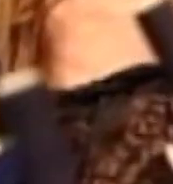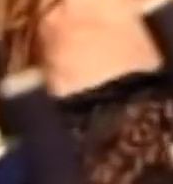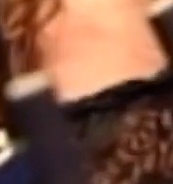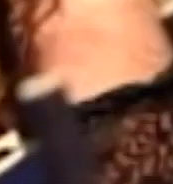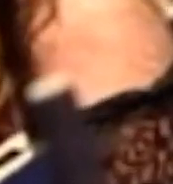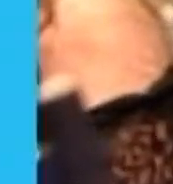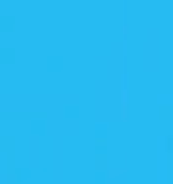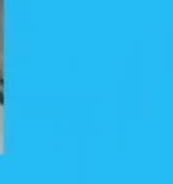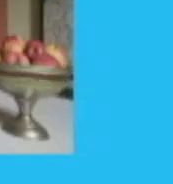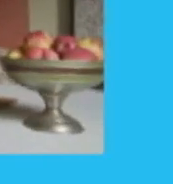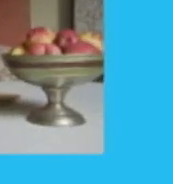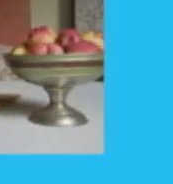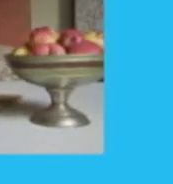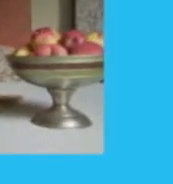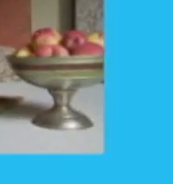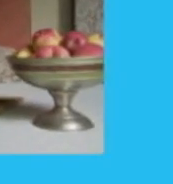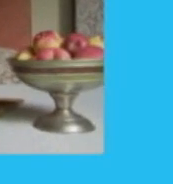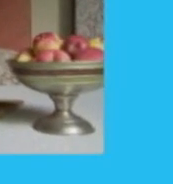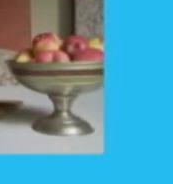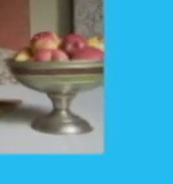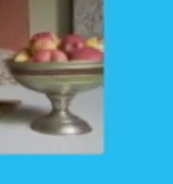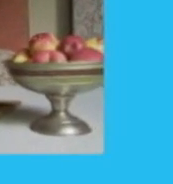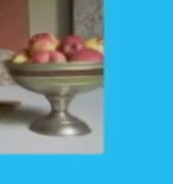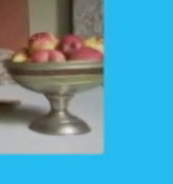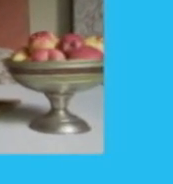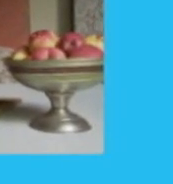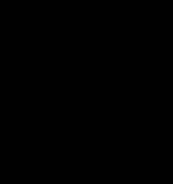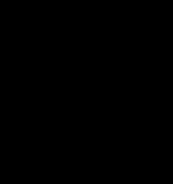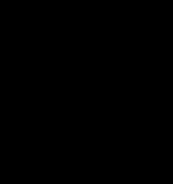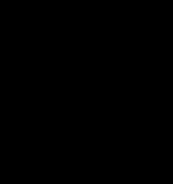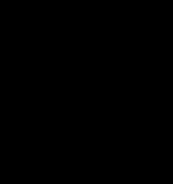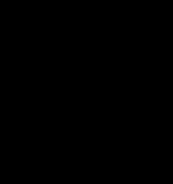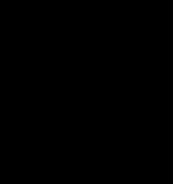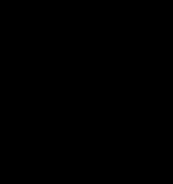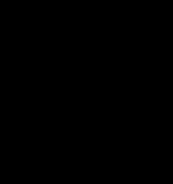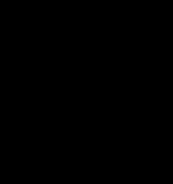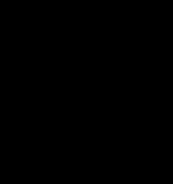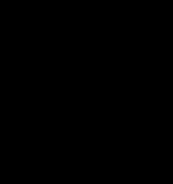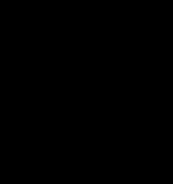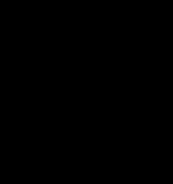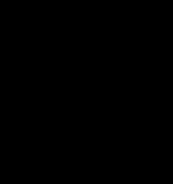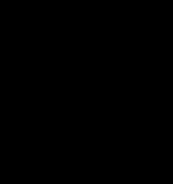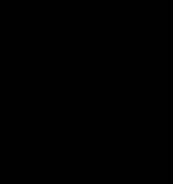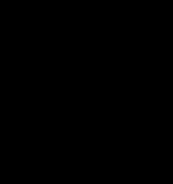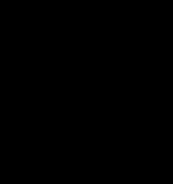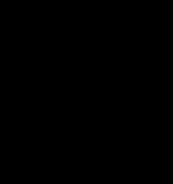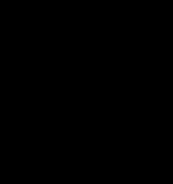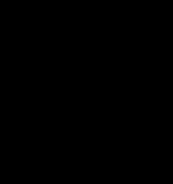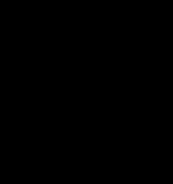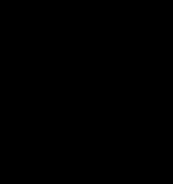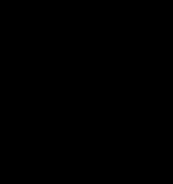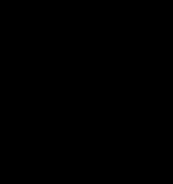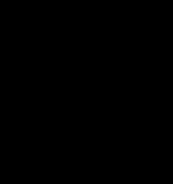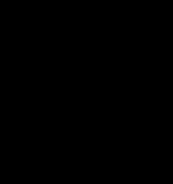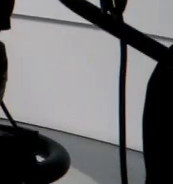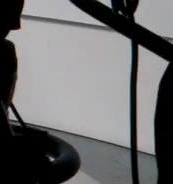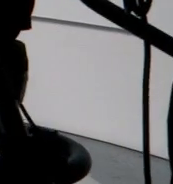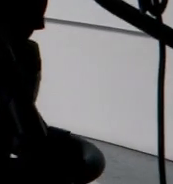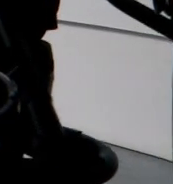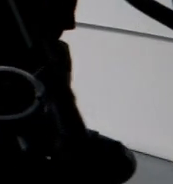en nuestro país. Una programación especial del 13, Costa Rica Televisión.